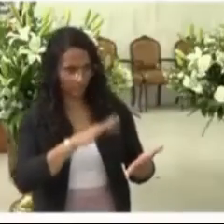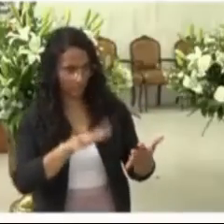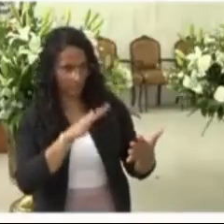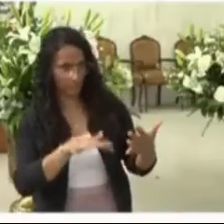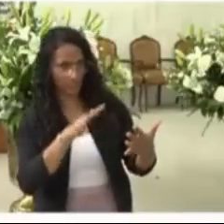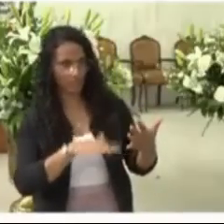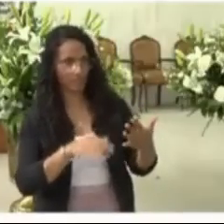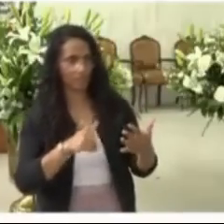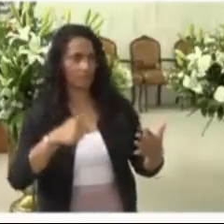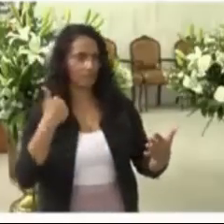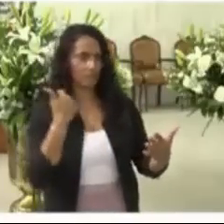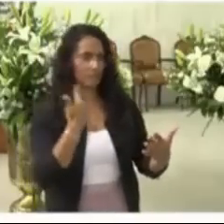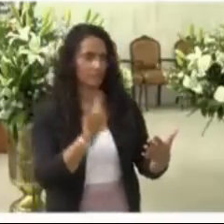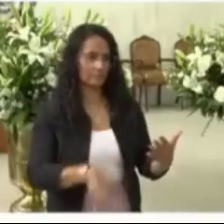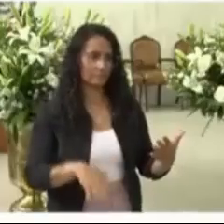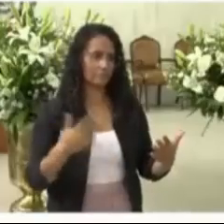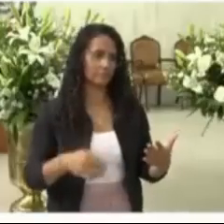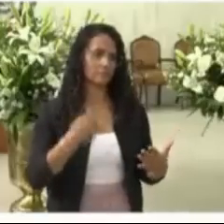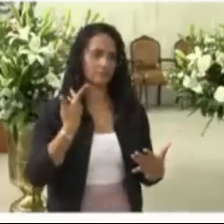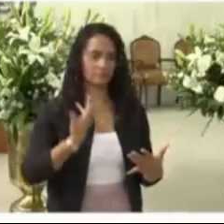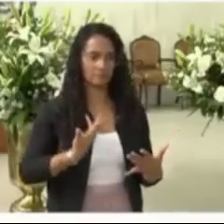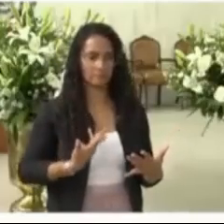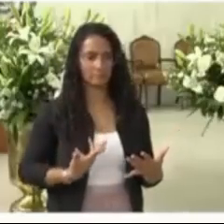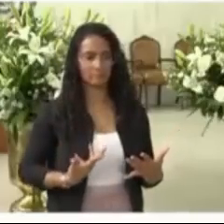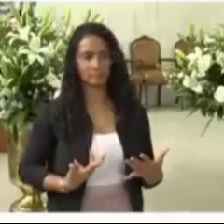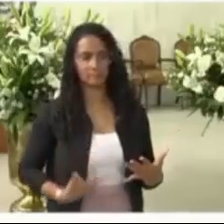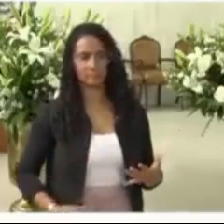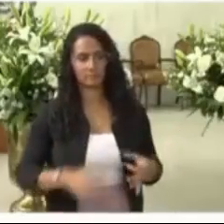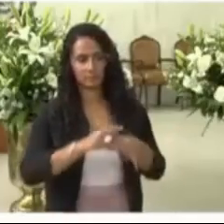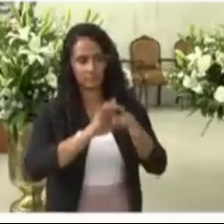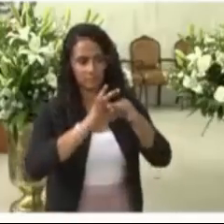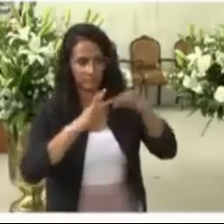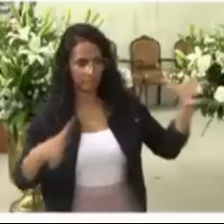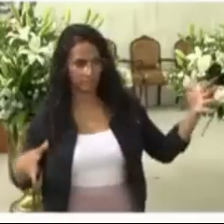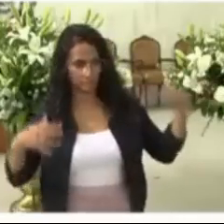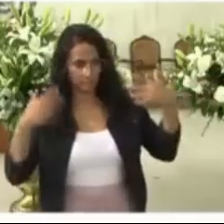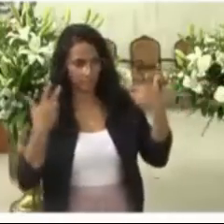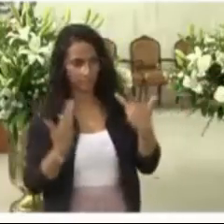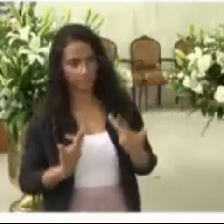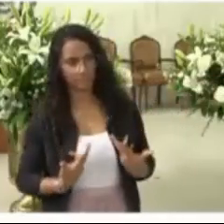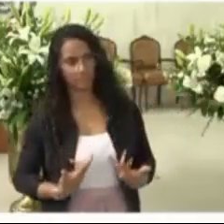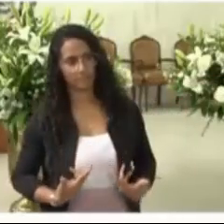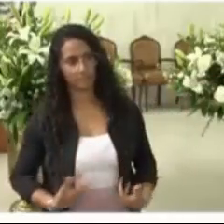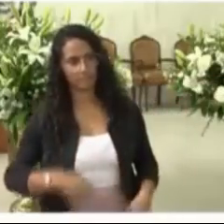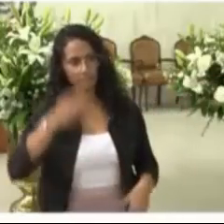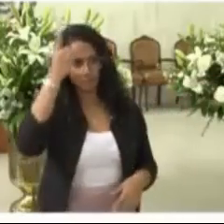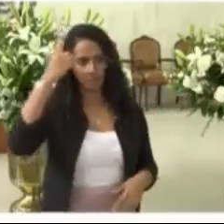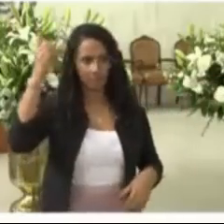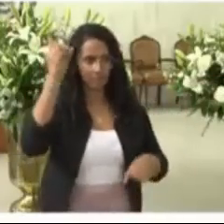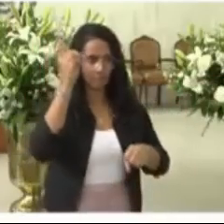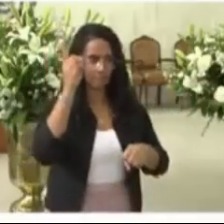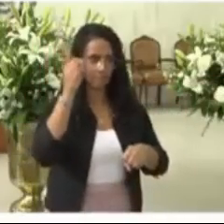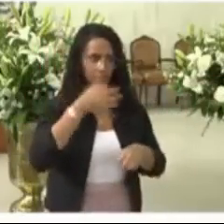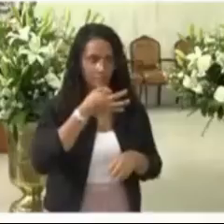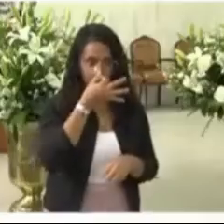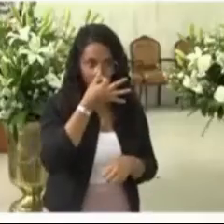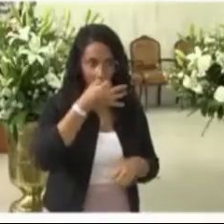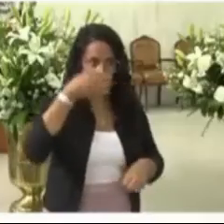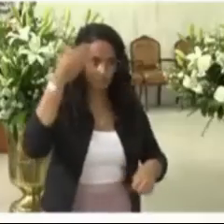pueblo lo hizo humillarse delante del Señor. Y